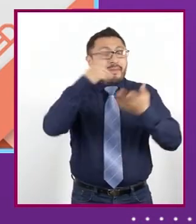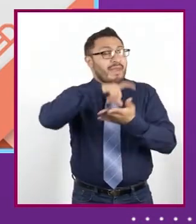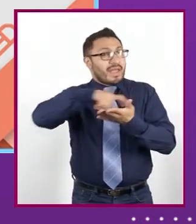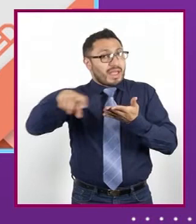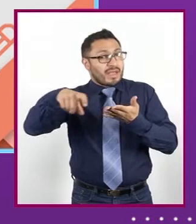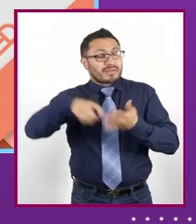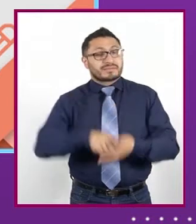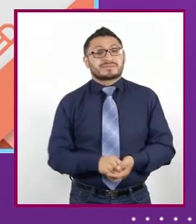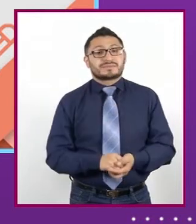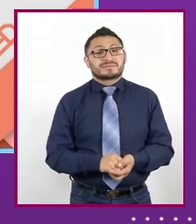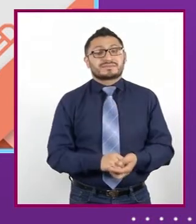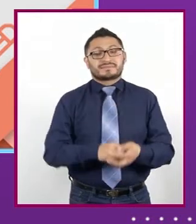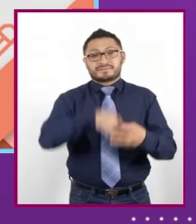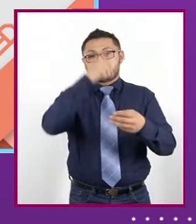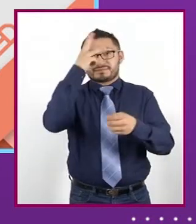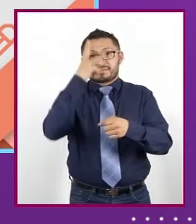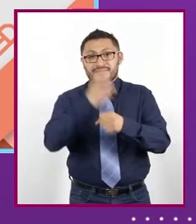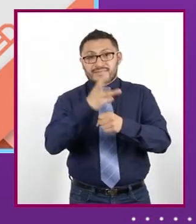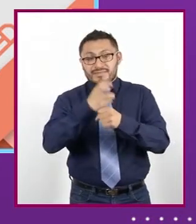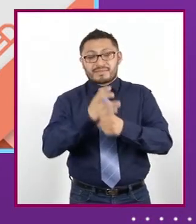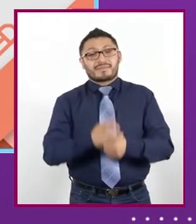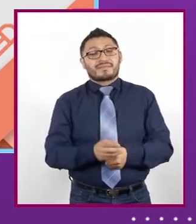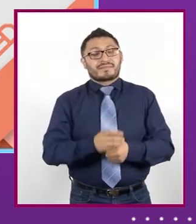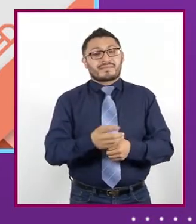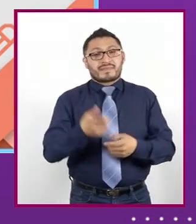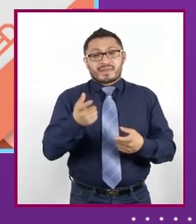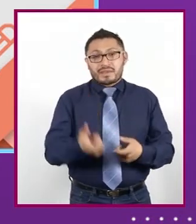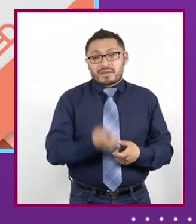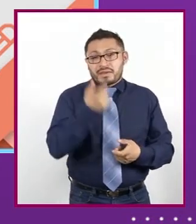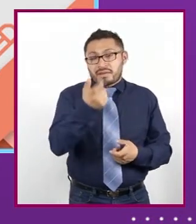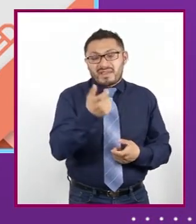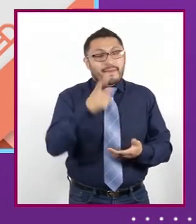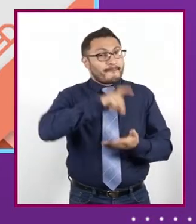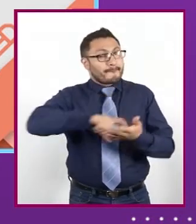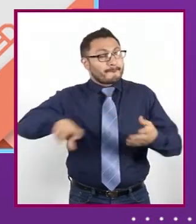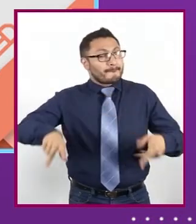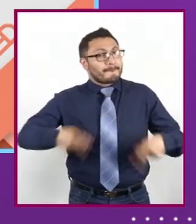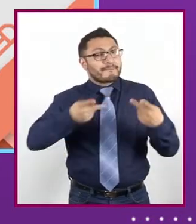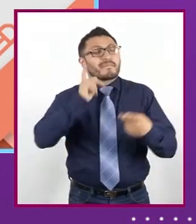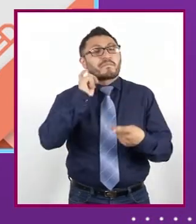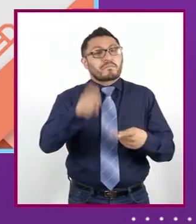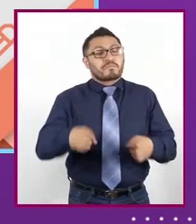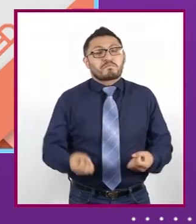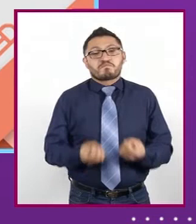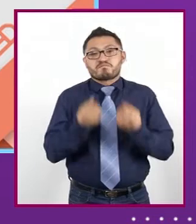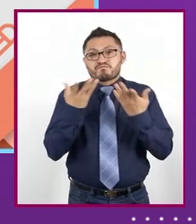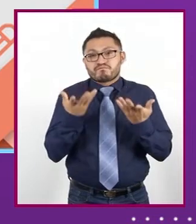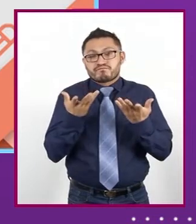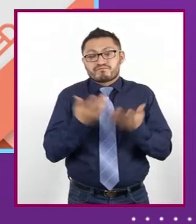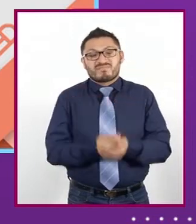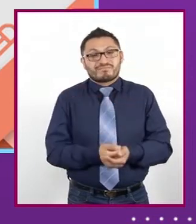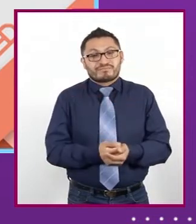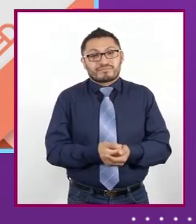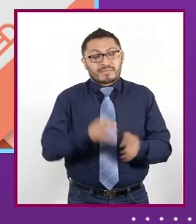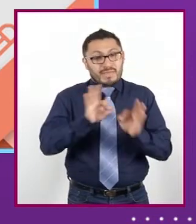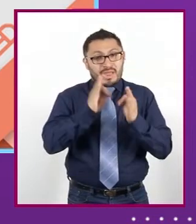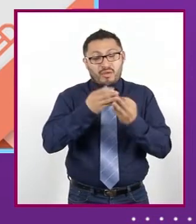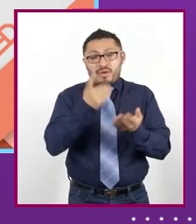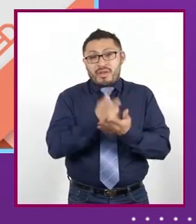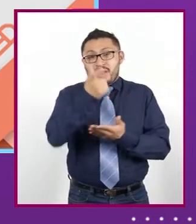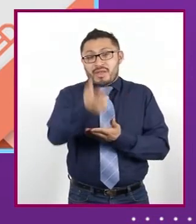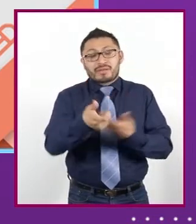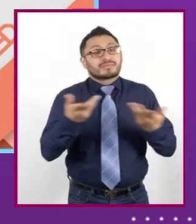compra. Tercera, el precio de la compra-venta es de, y la forma de pago